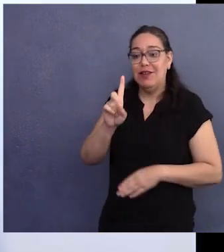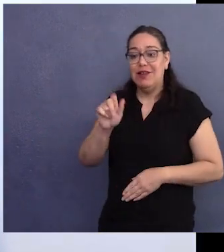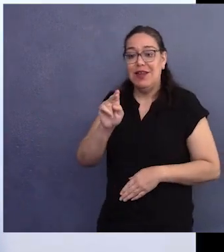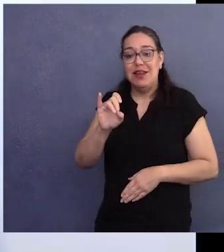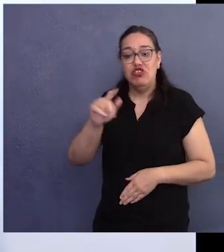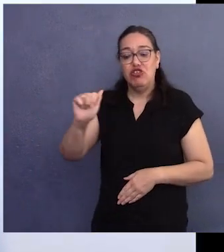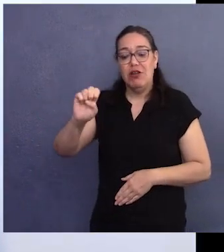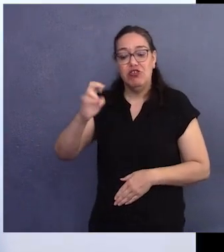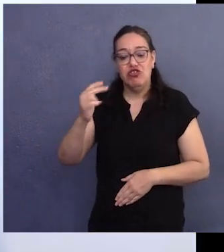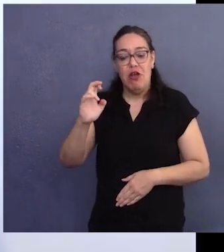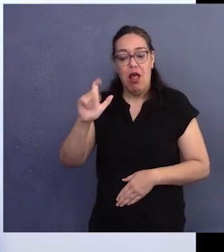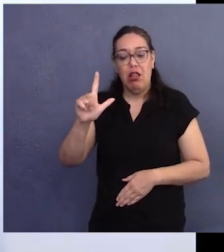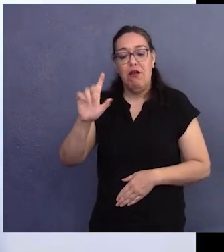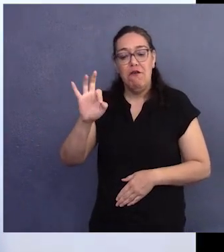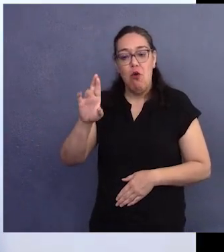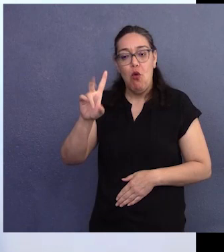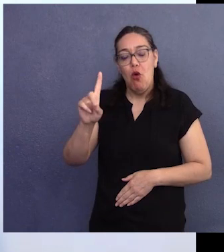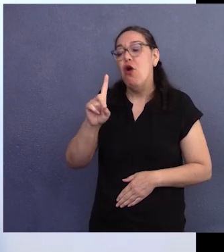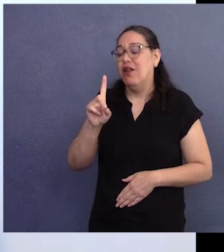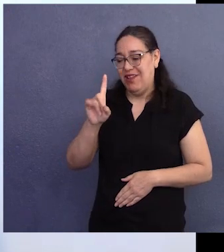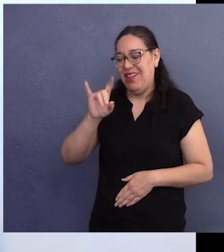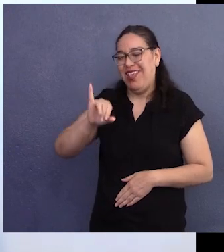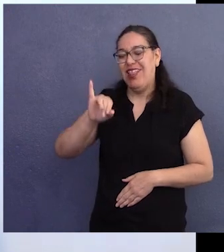Shackelford with the Inland Empire Community Foundation Program Manager.